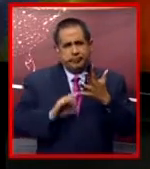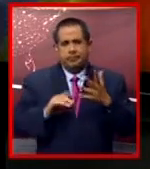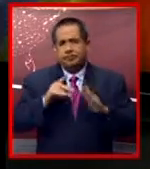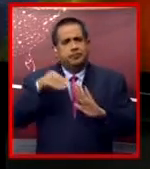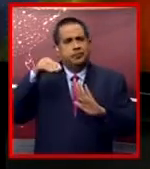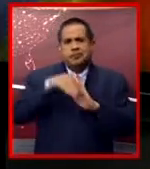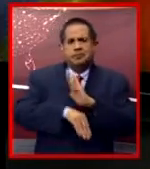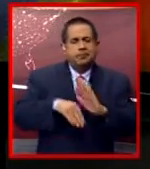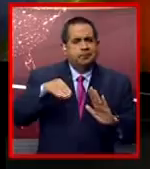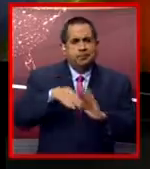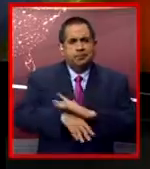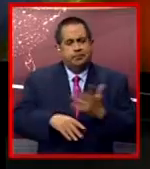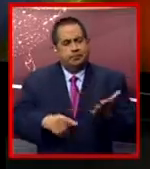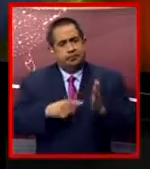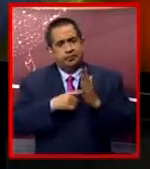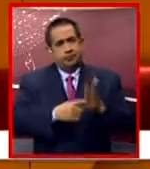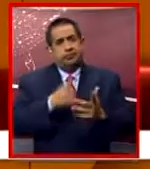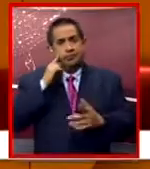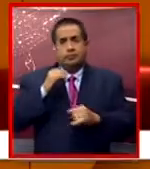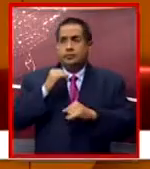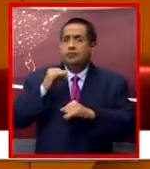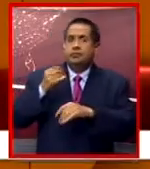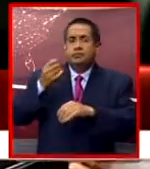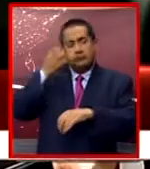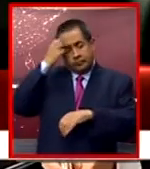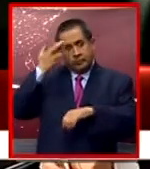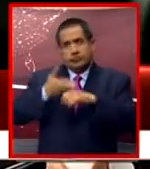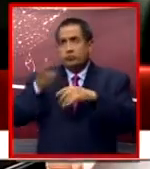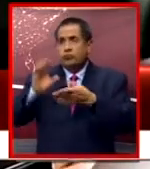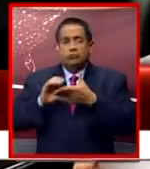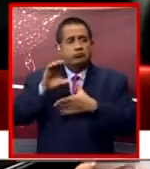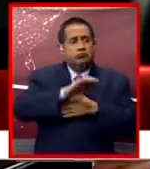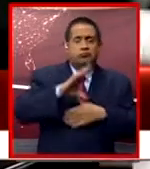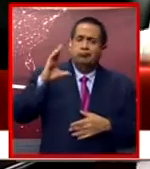la baja. Puso como ejemplo la caída de la inversión extranjera.